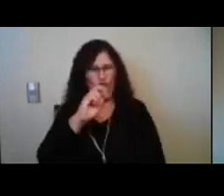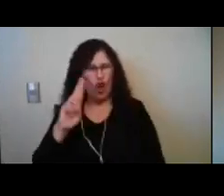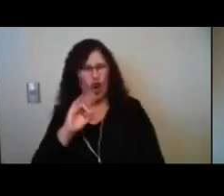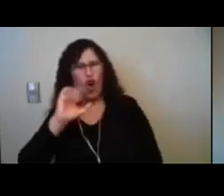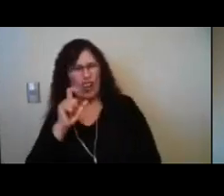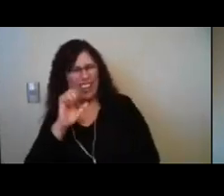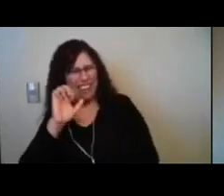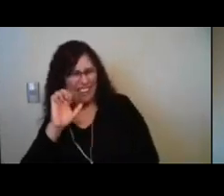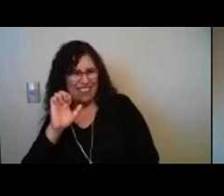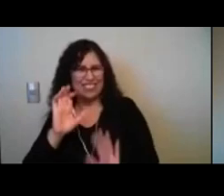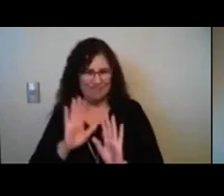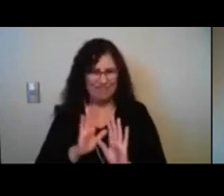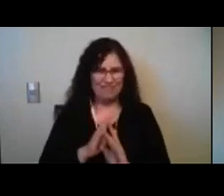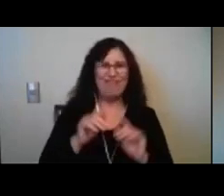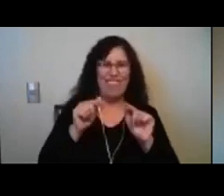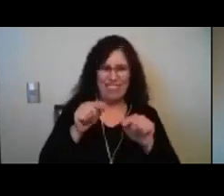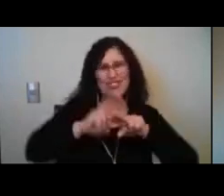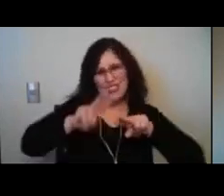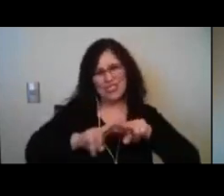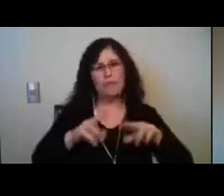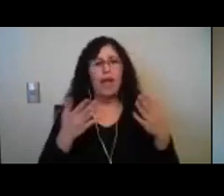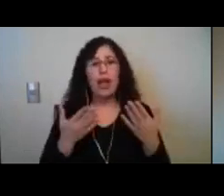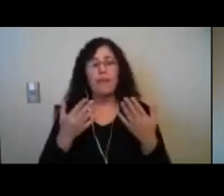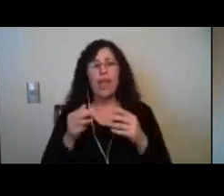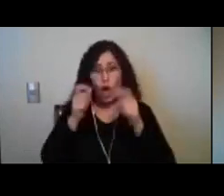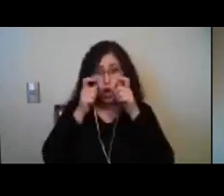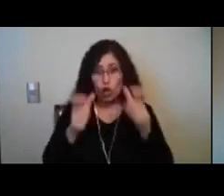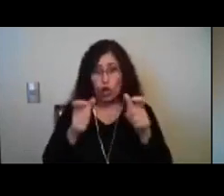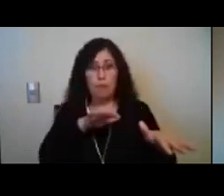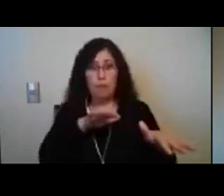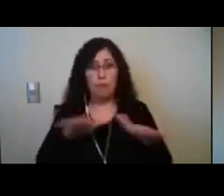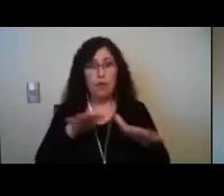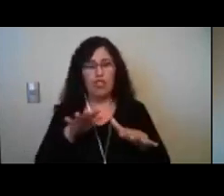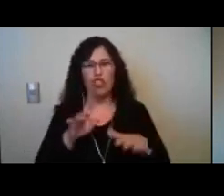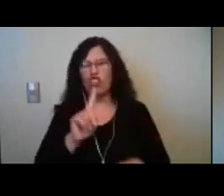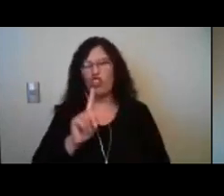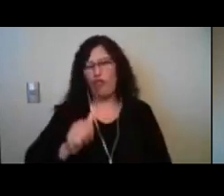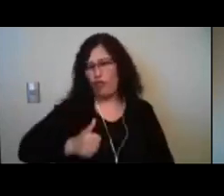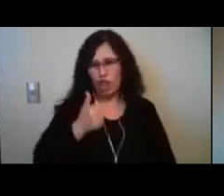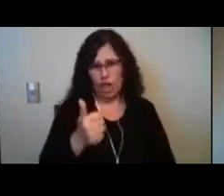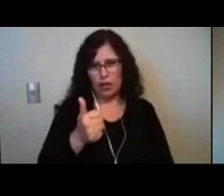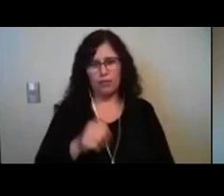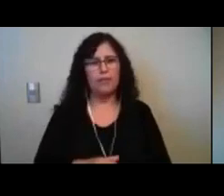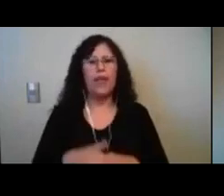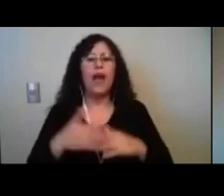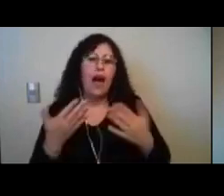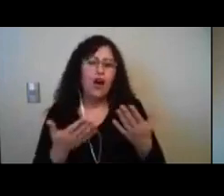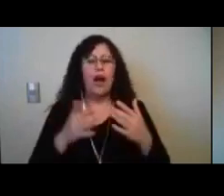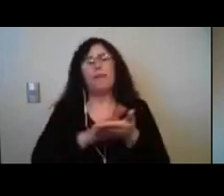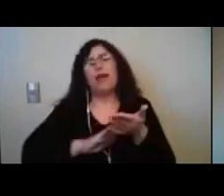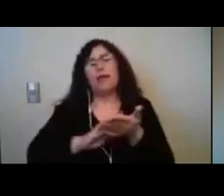tiene por función regular los movimientos involuntarios, ya de cierta manera es el mecanismo que regula el